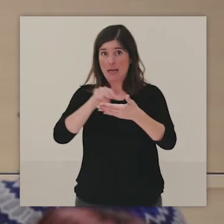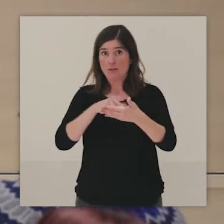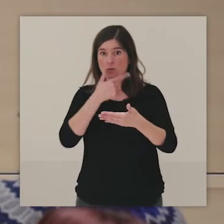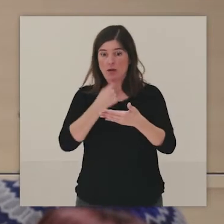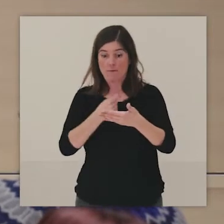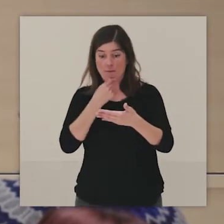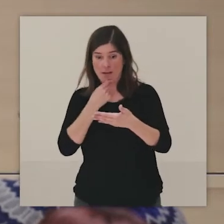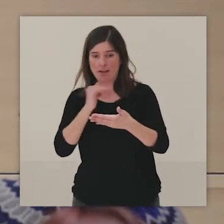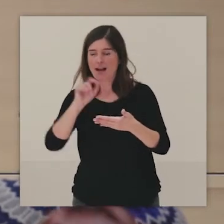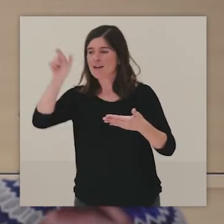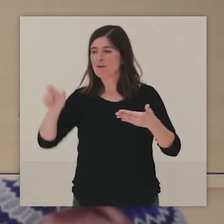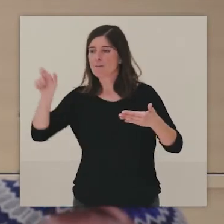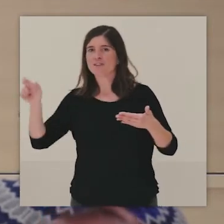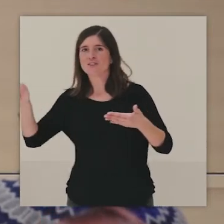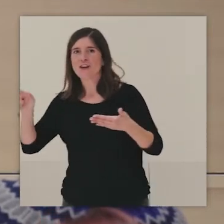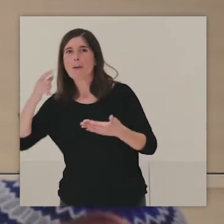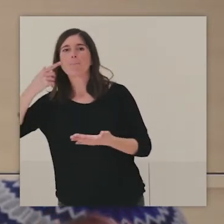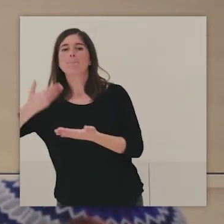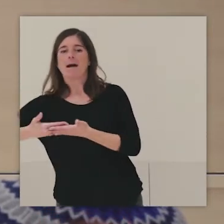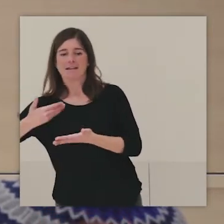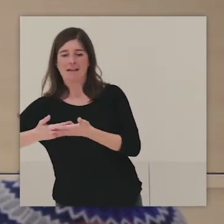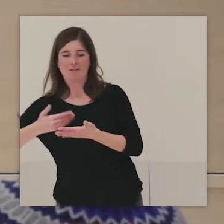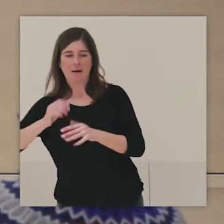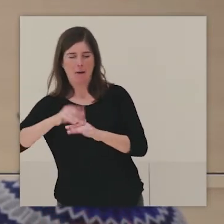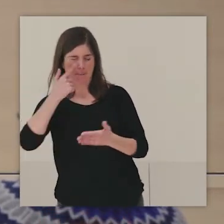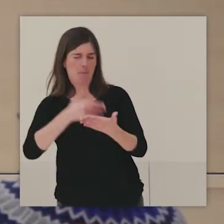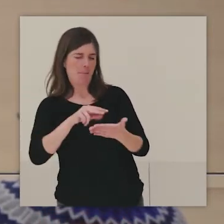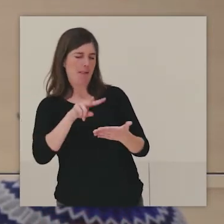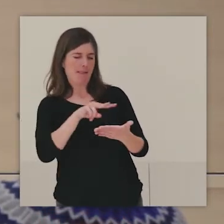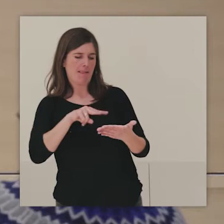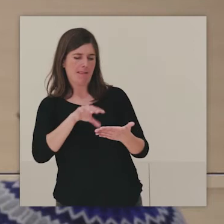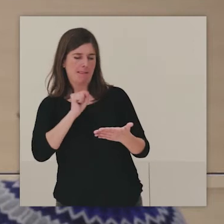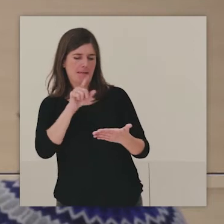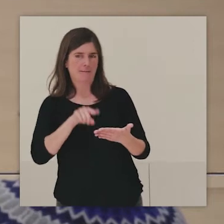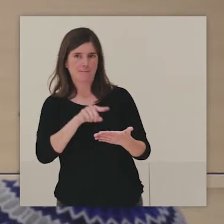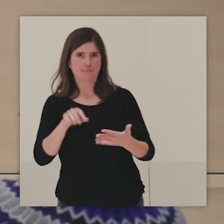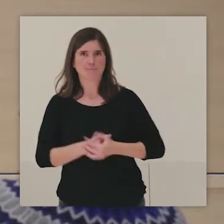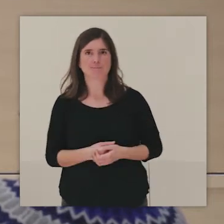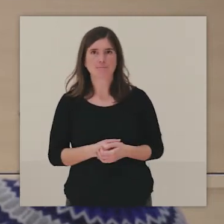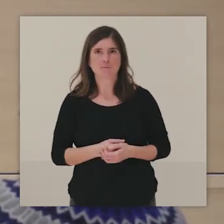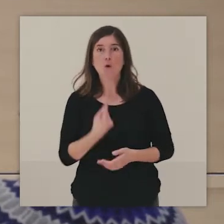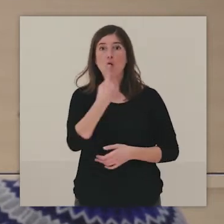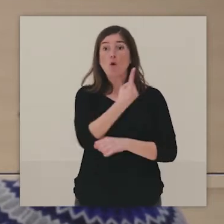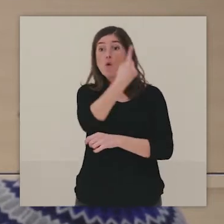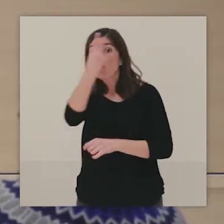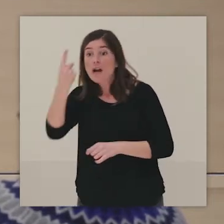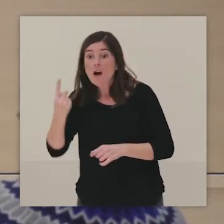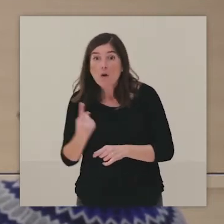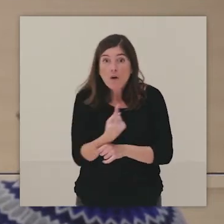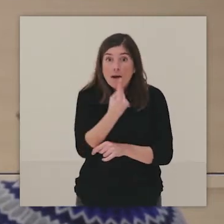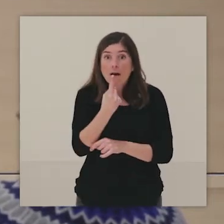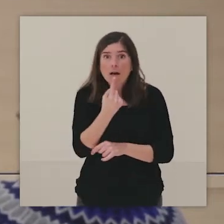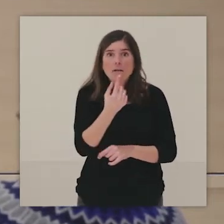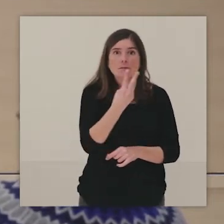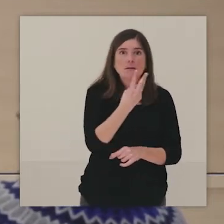personas que leen los textos en lectura fácil para comprobar que se entienden. Estamos hablando de velocidades entre 3 y 4 páginas por hora.